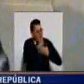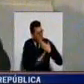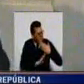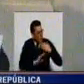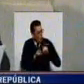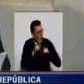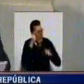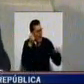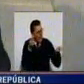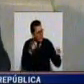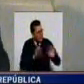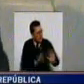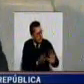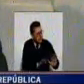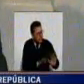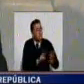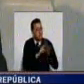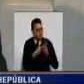sabios.